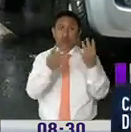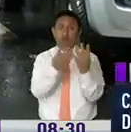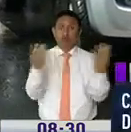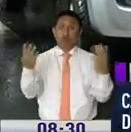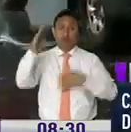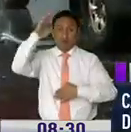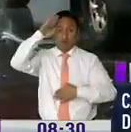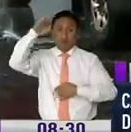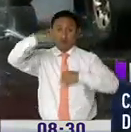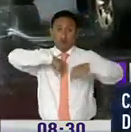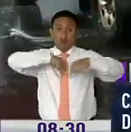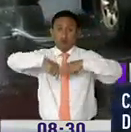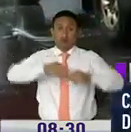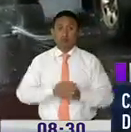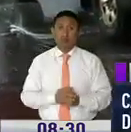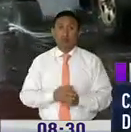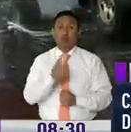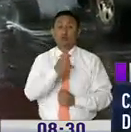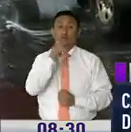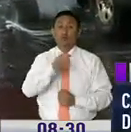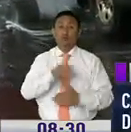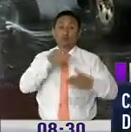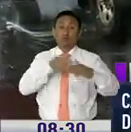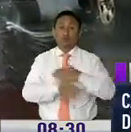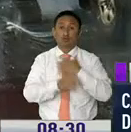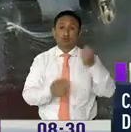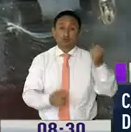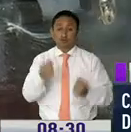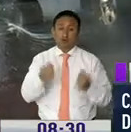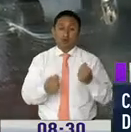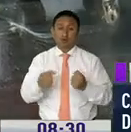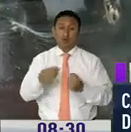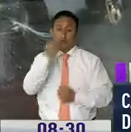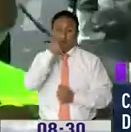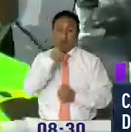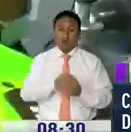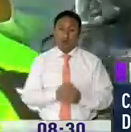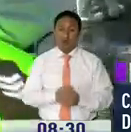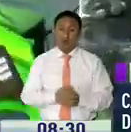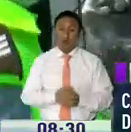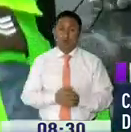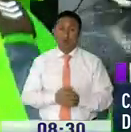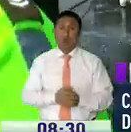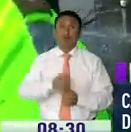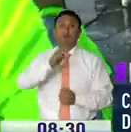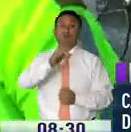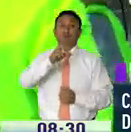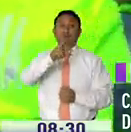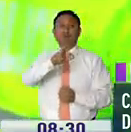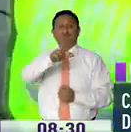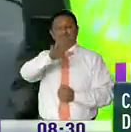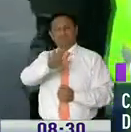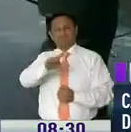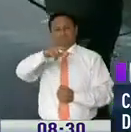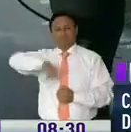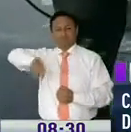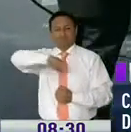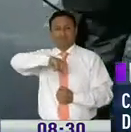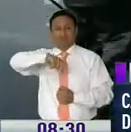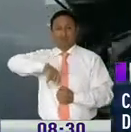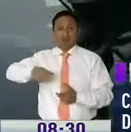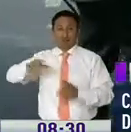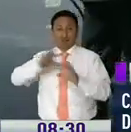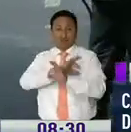policías municipales. El único punto de ingreso es para los vehículos que transportan alimentos por la E35 y son partes de sanitización